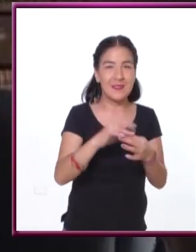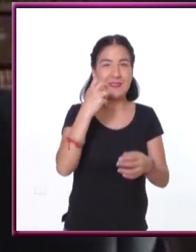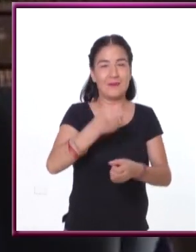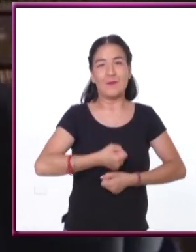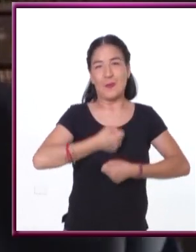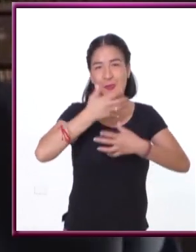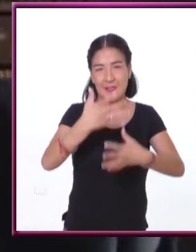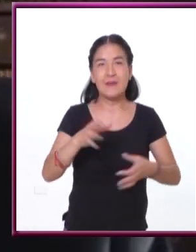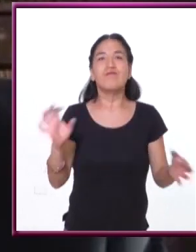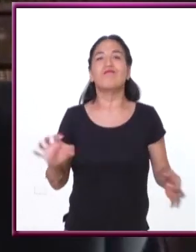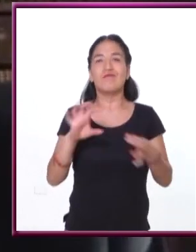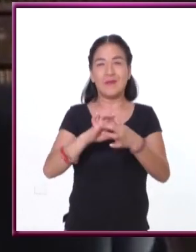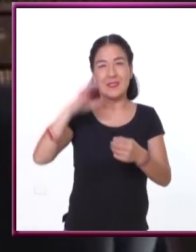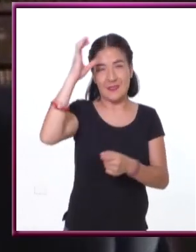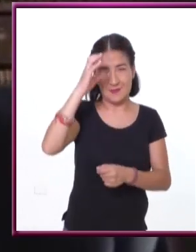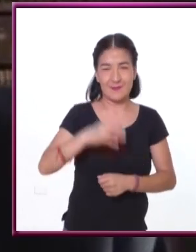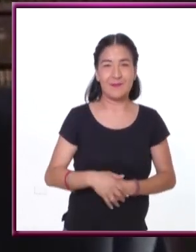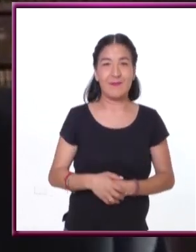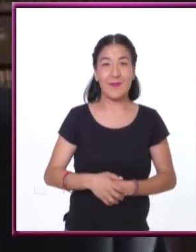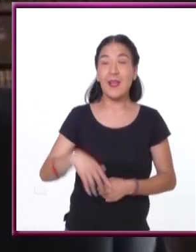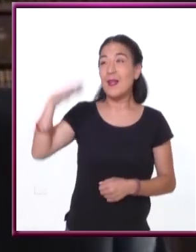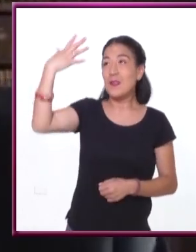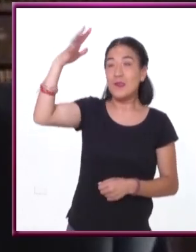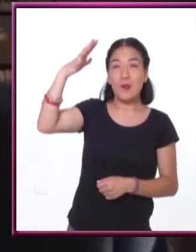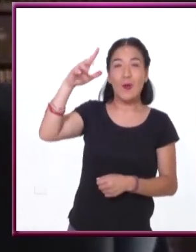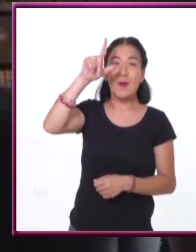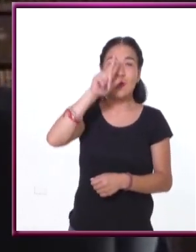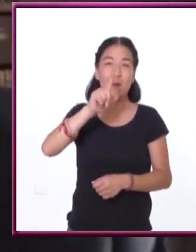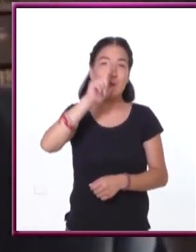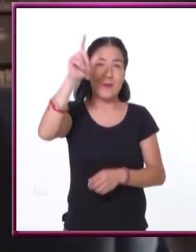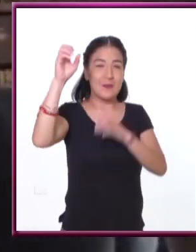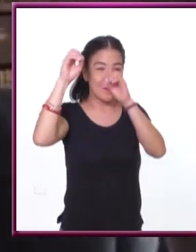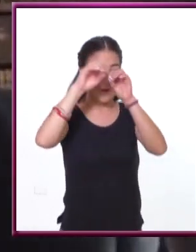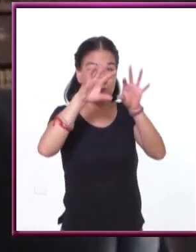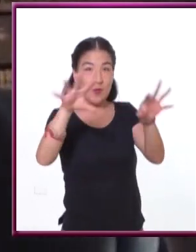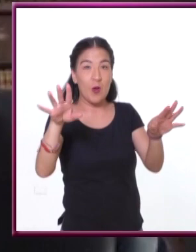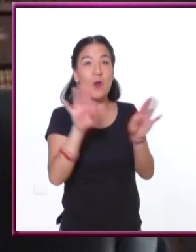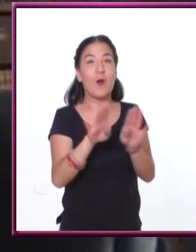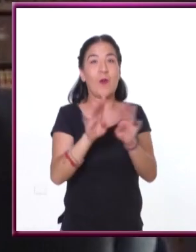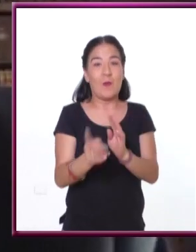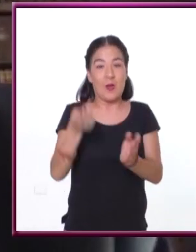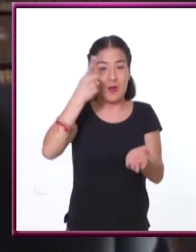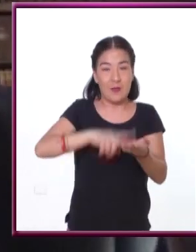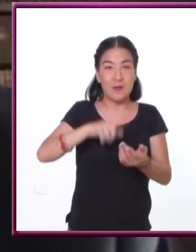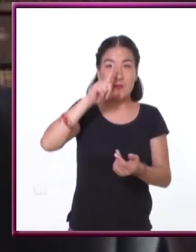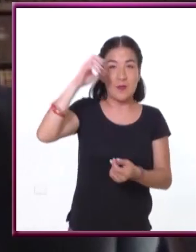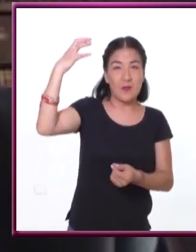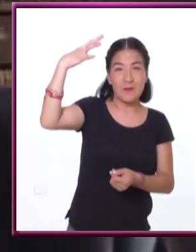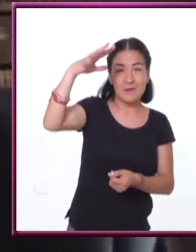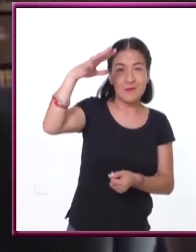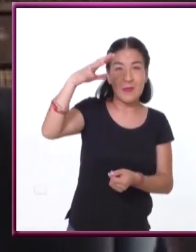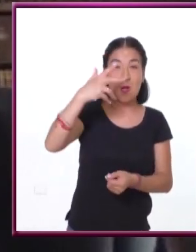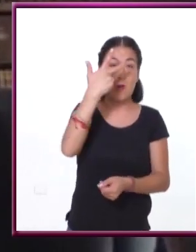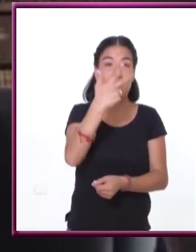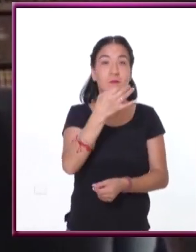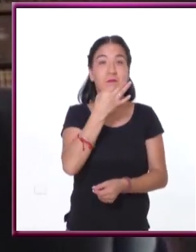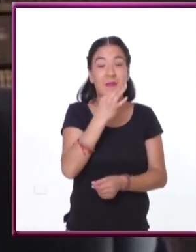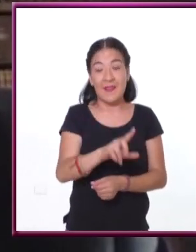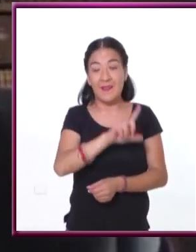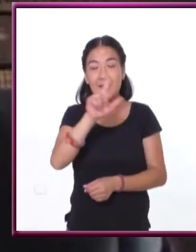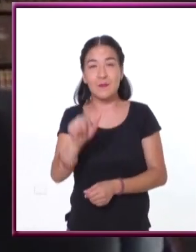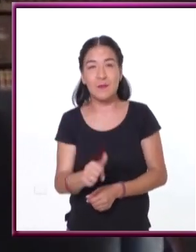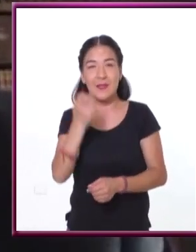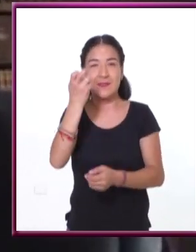la ciencia. El sol que nos alumbra no es un sol presente, 8 minutos tarda